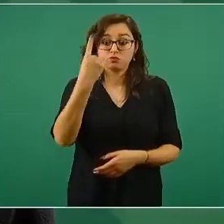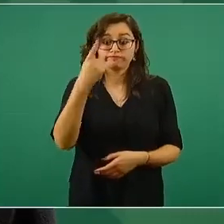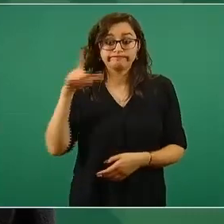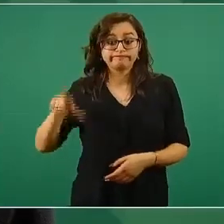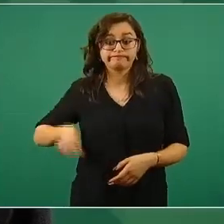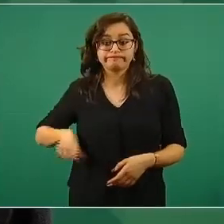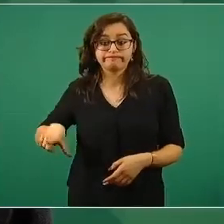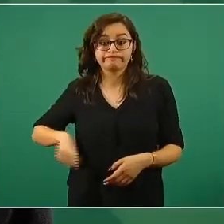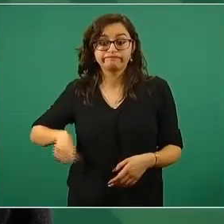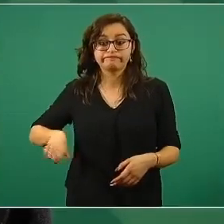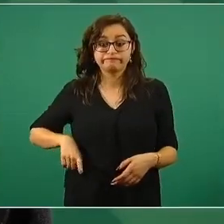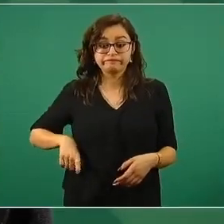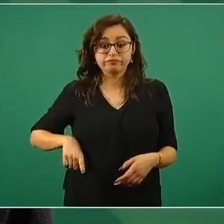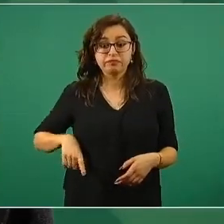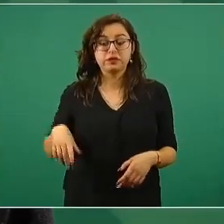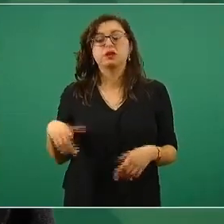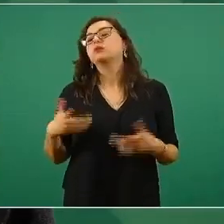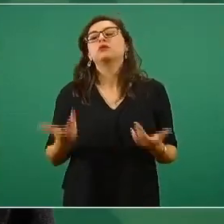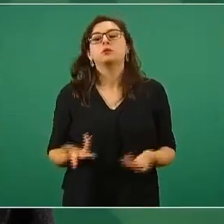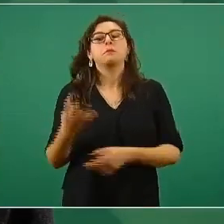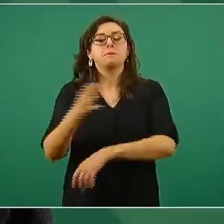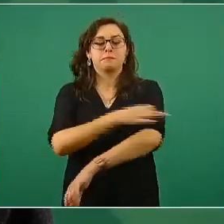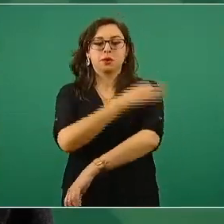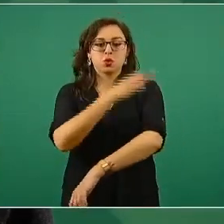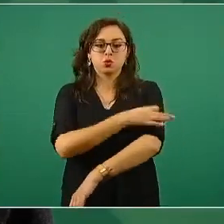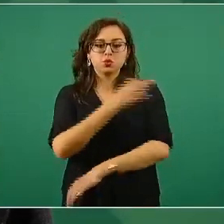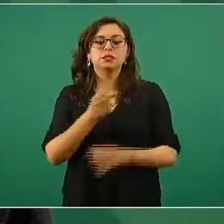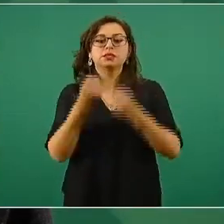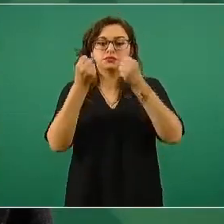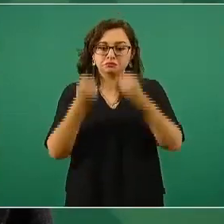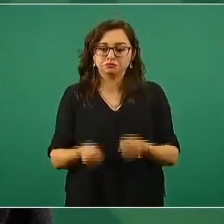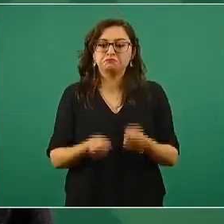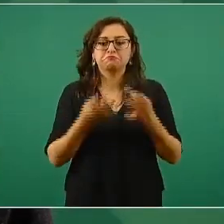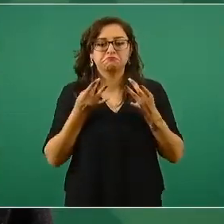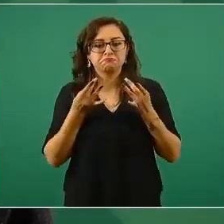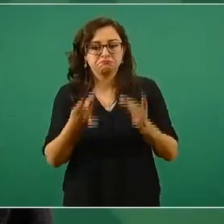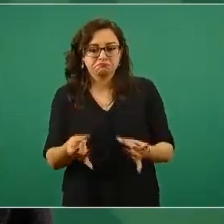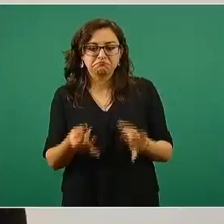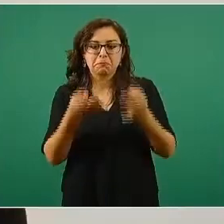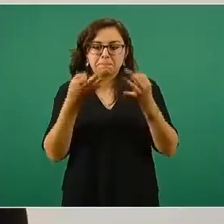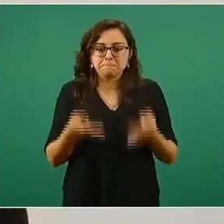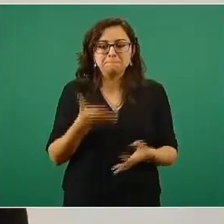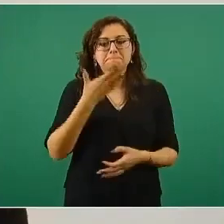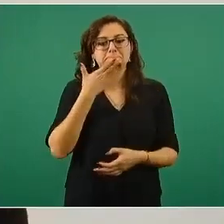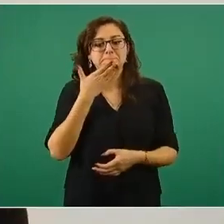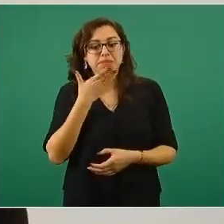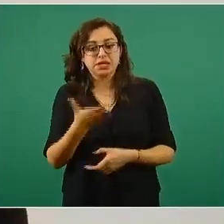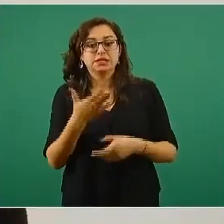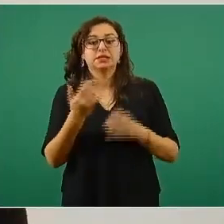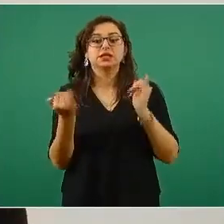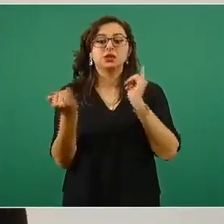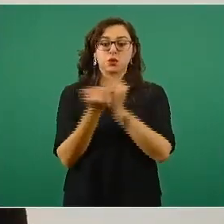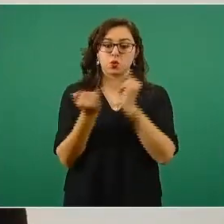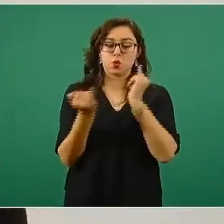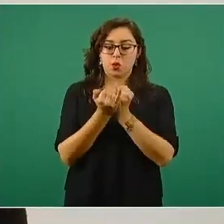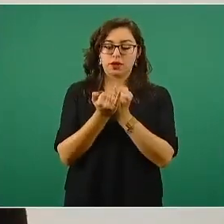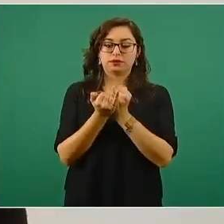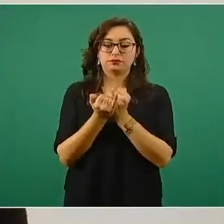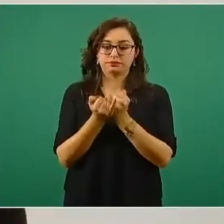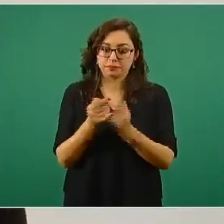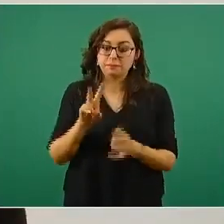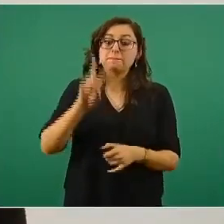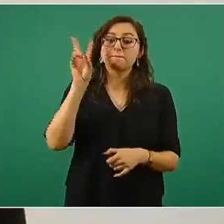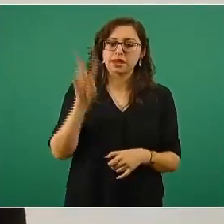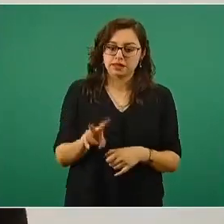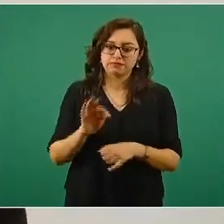una vacuna segura, una vacuna de calidad y además una vacuna que tiene en su momento